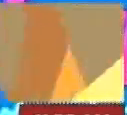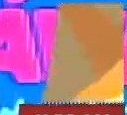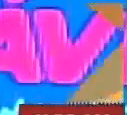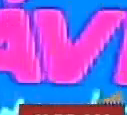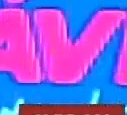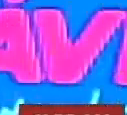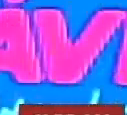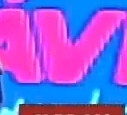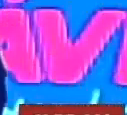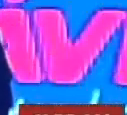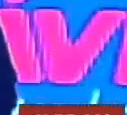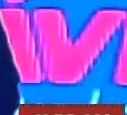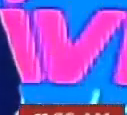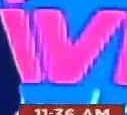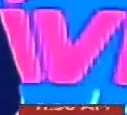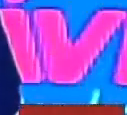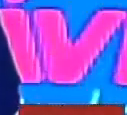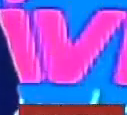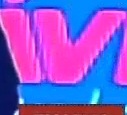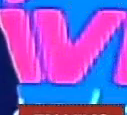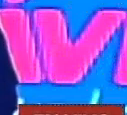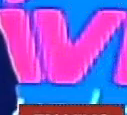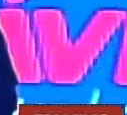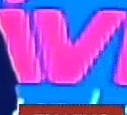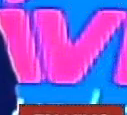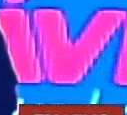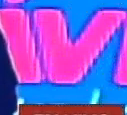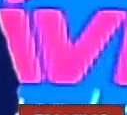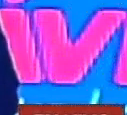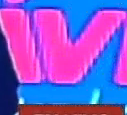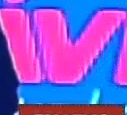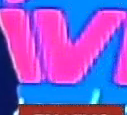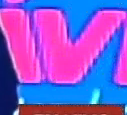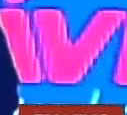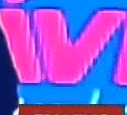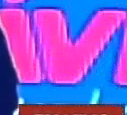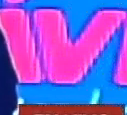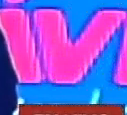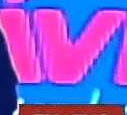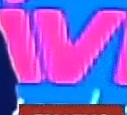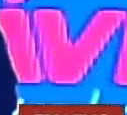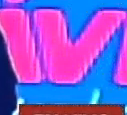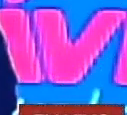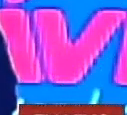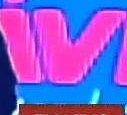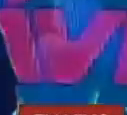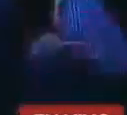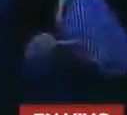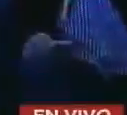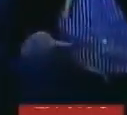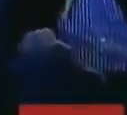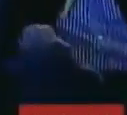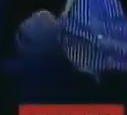nuestro querido México Fernando Rendón de Colombia Gloria